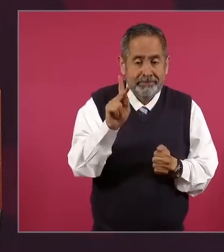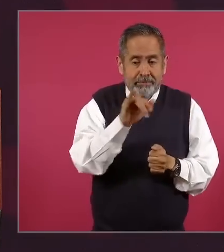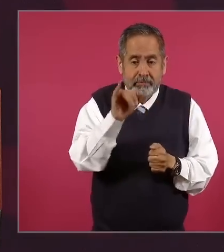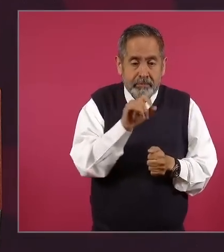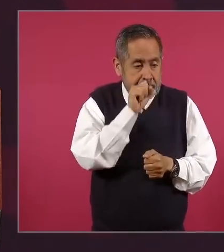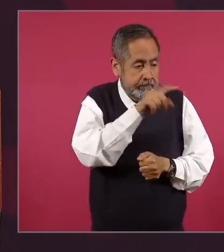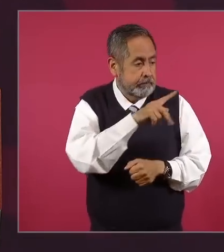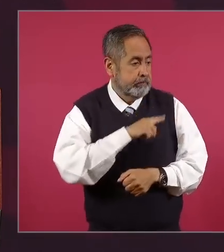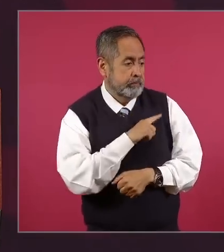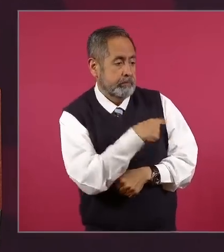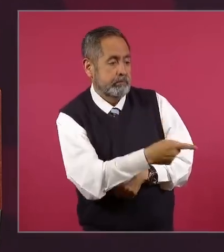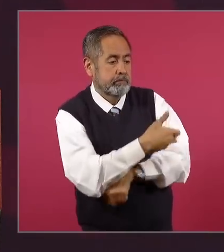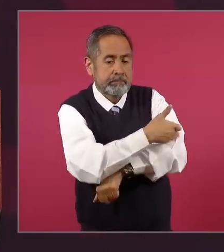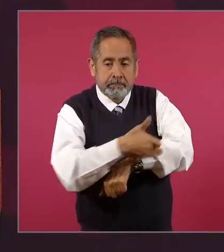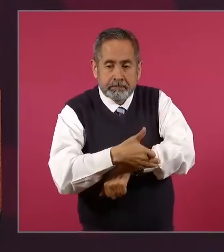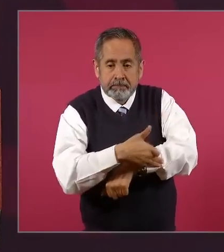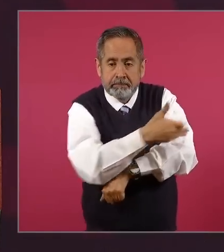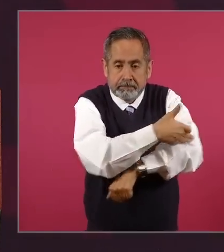son familiares.